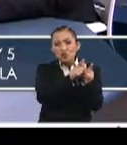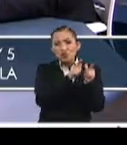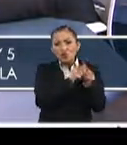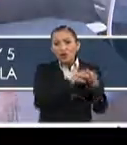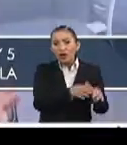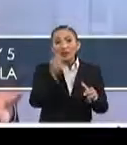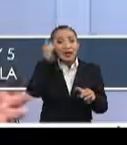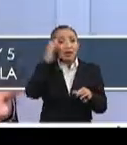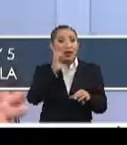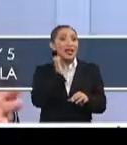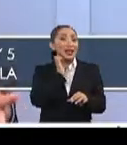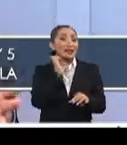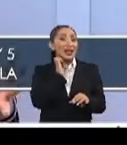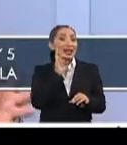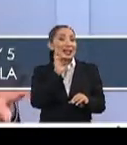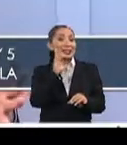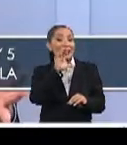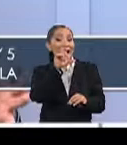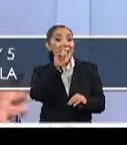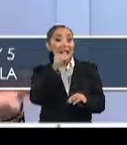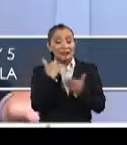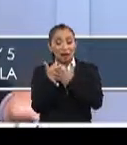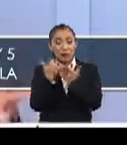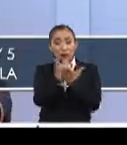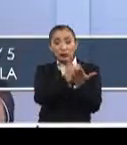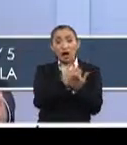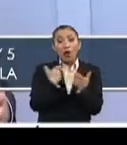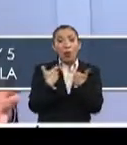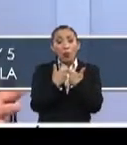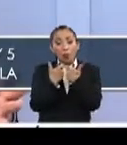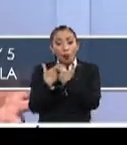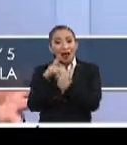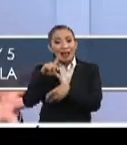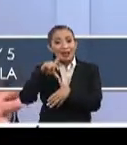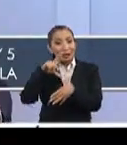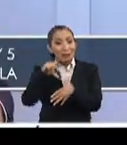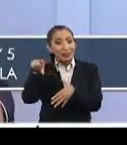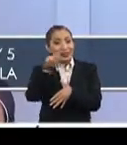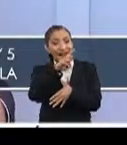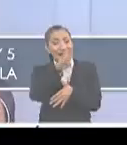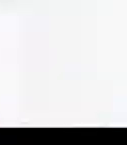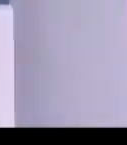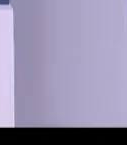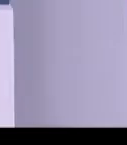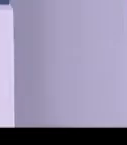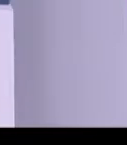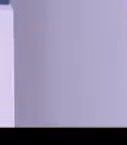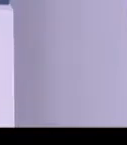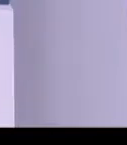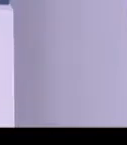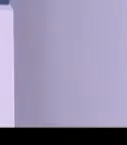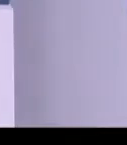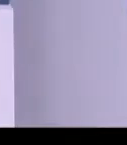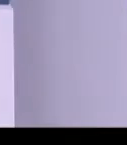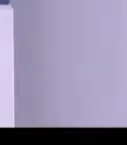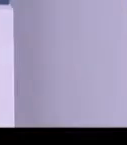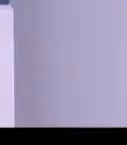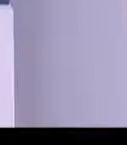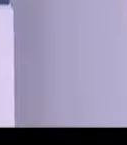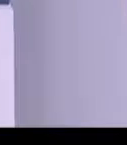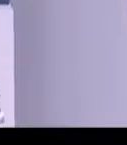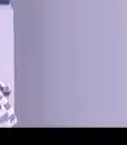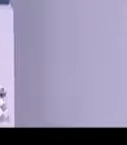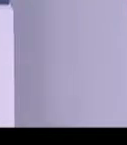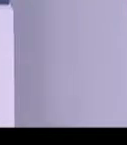director ejecutivo de la Red Clara, que es la red de colaboración o cooperación latinoamericana de redes avanzadas. Después nos dijo cuál